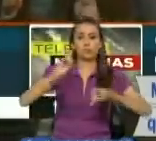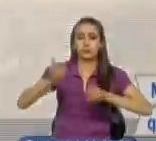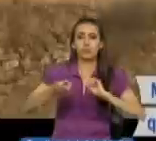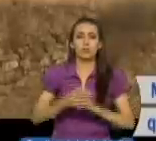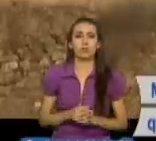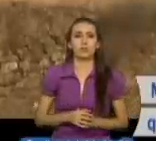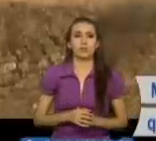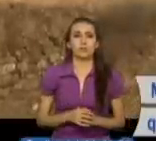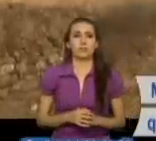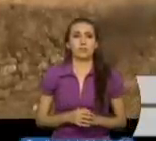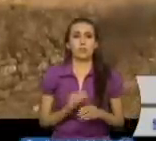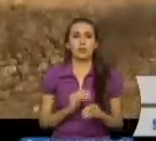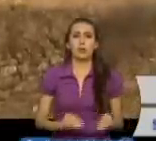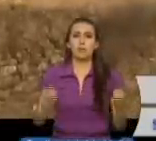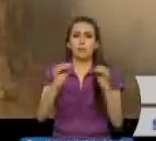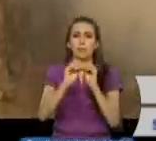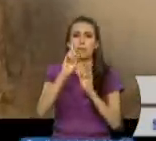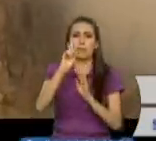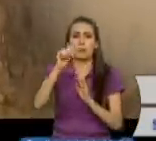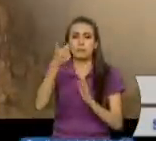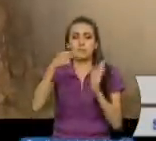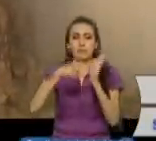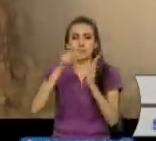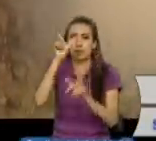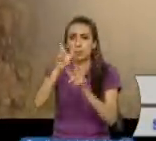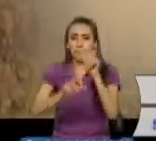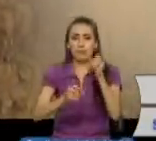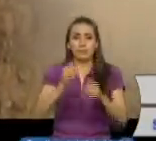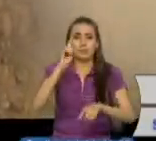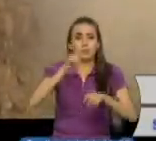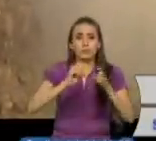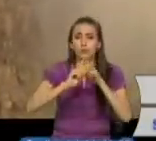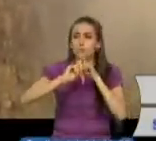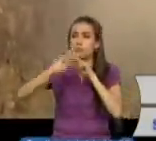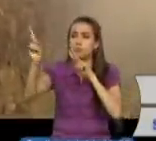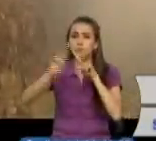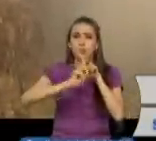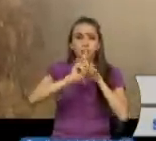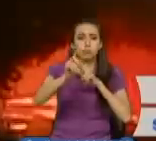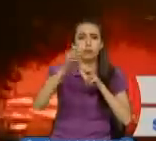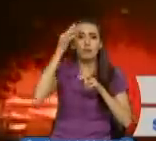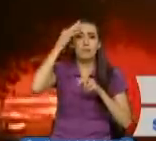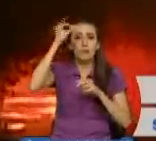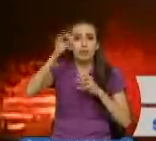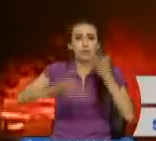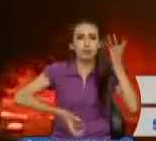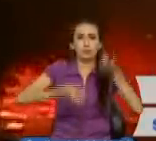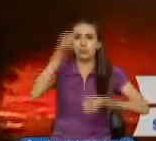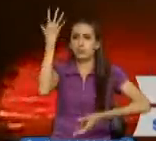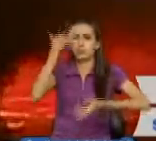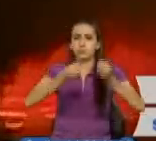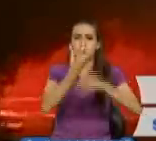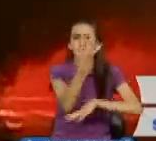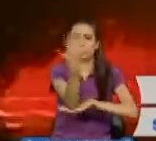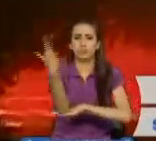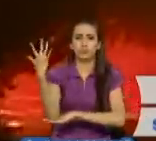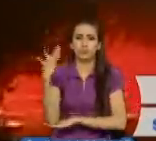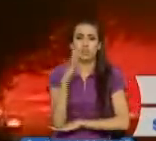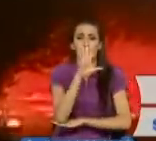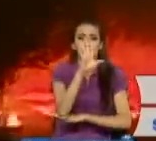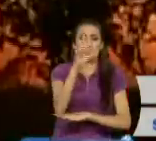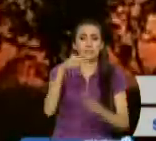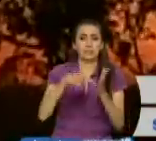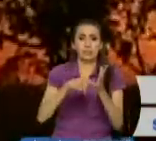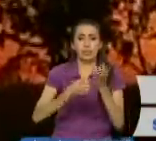pinochet más de 10,000 personas fueron evacuadas por varios incendios forestales que azotan el sur de Francia el fuego arrasa hasta el momento 5000 heas y